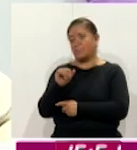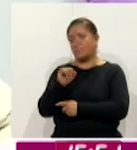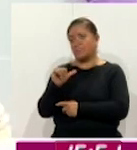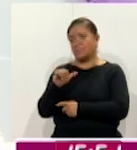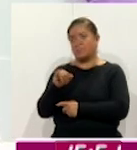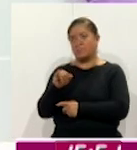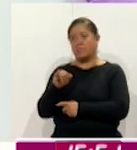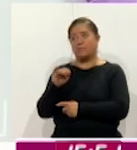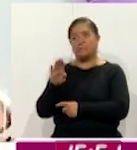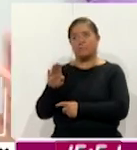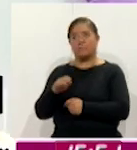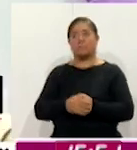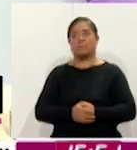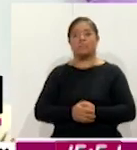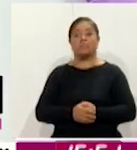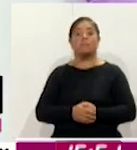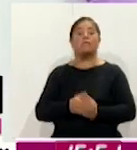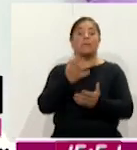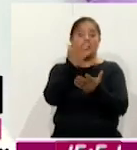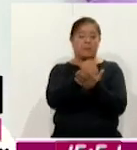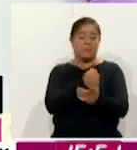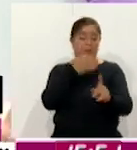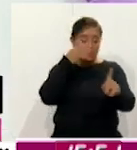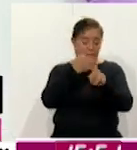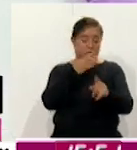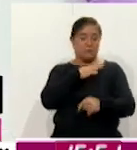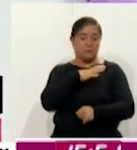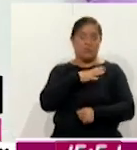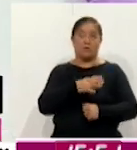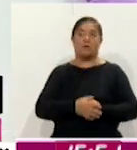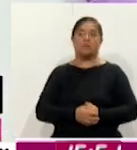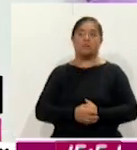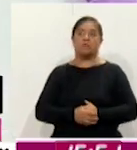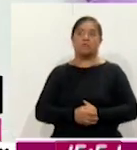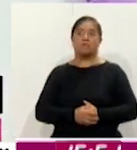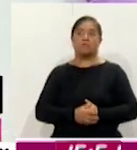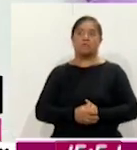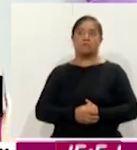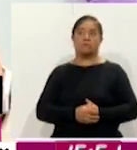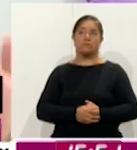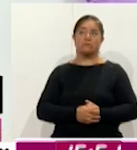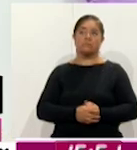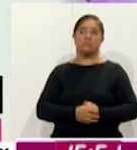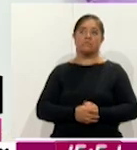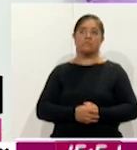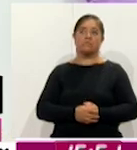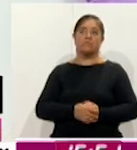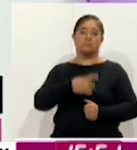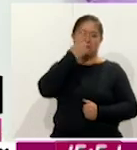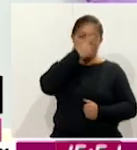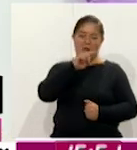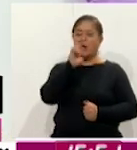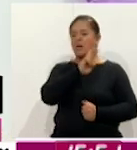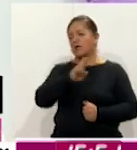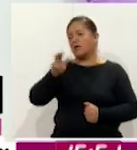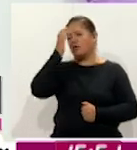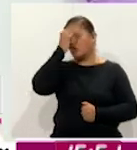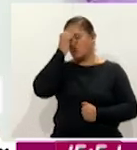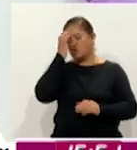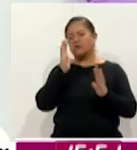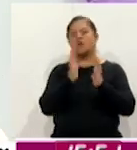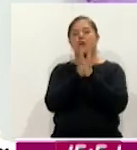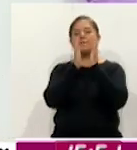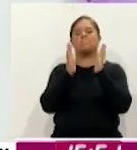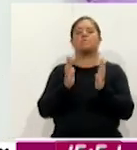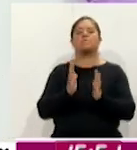Miguel en el IRA como tal tiene el objetivo de poder reconocer sobre todo la